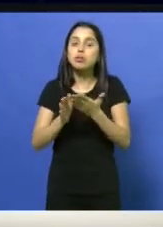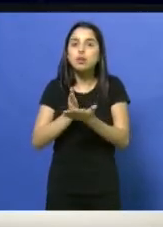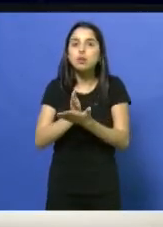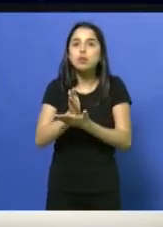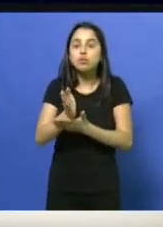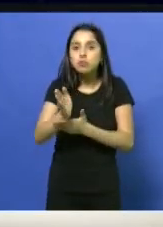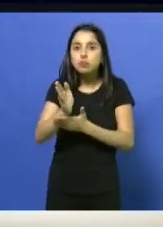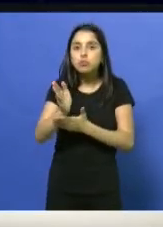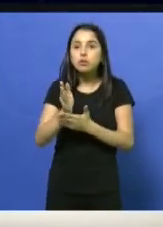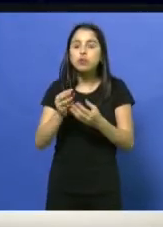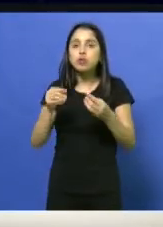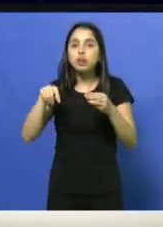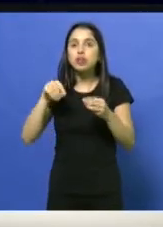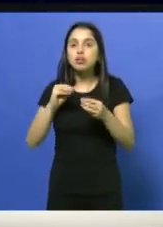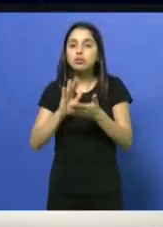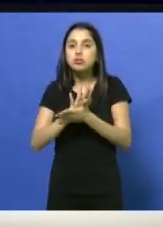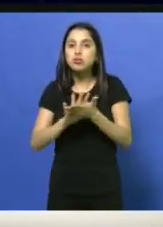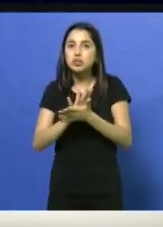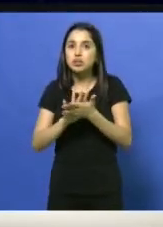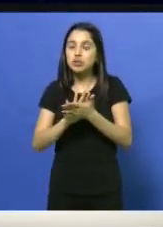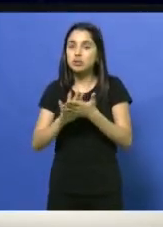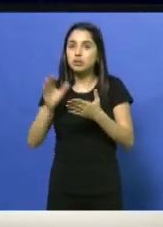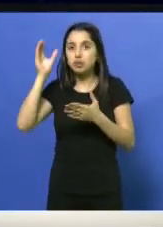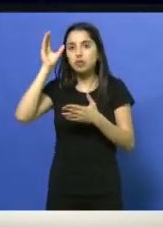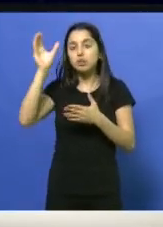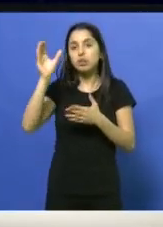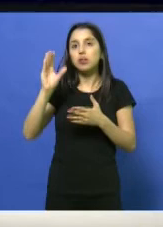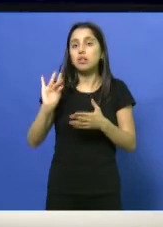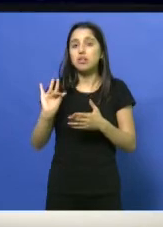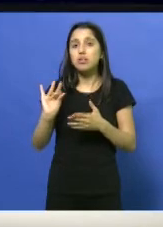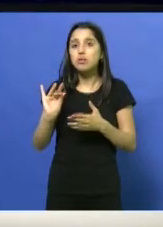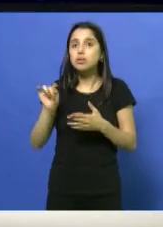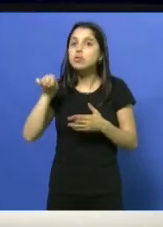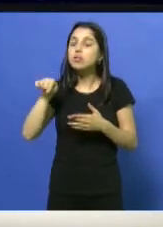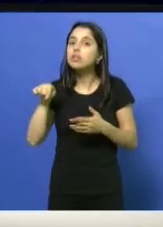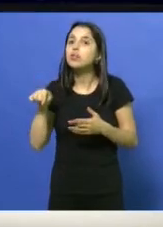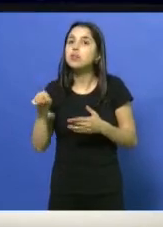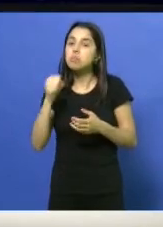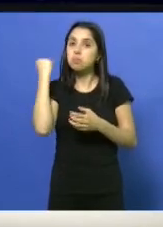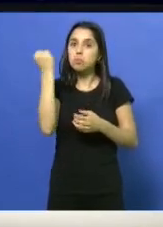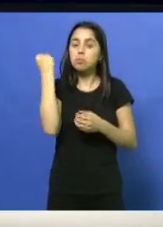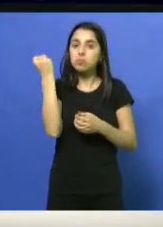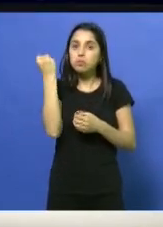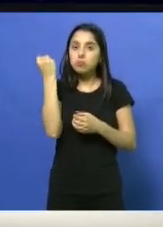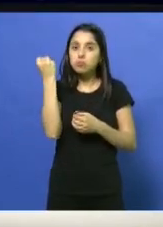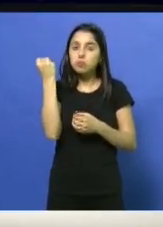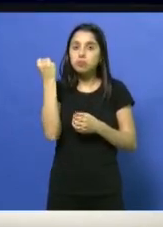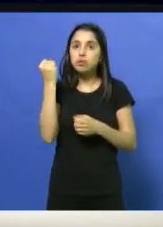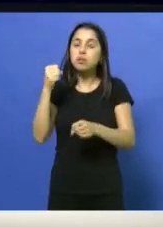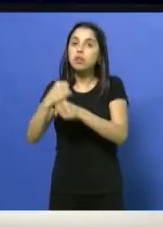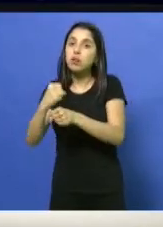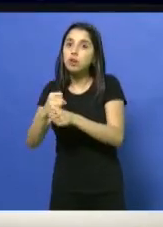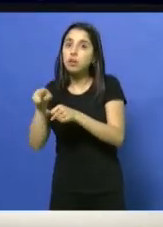se complejiza y mucho. Y las clínicas privadas son un eslabón importante, sin duda, dentro de no solamente el trabajo que